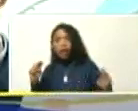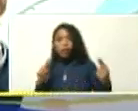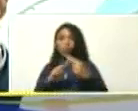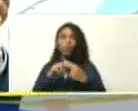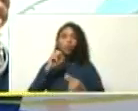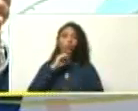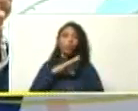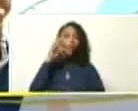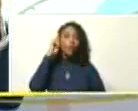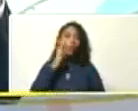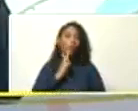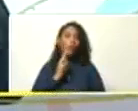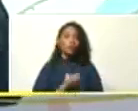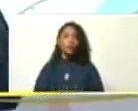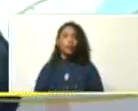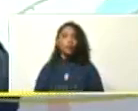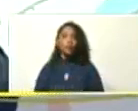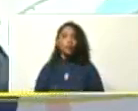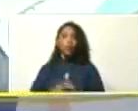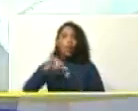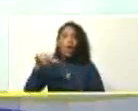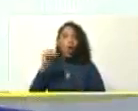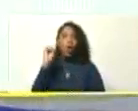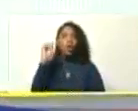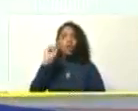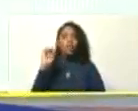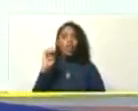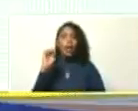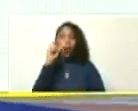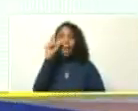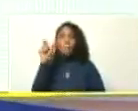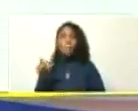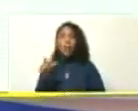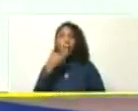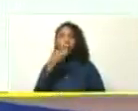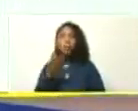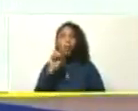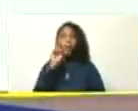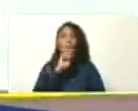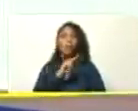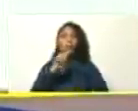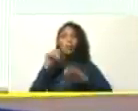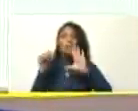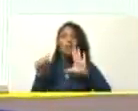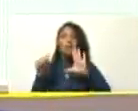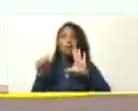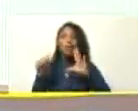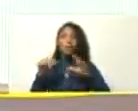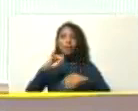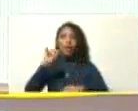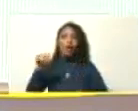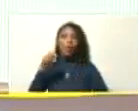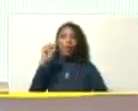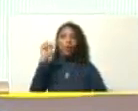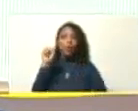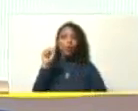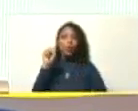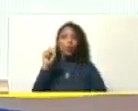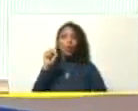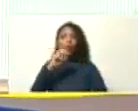de Bolívar y José de San Martín. El próximo 26 de julio y 27 de